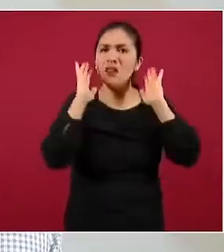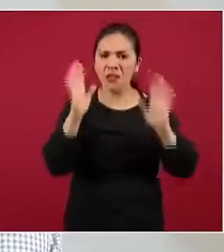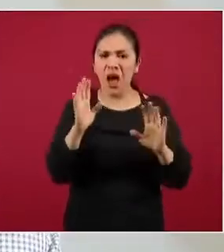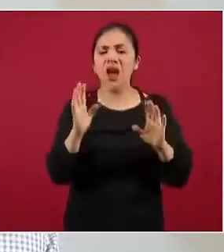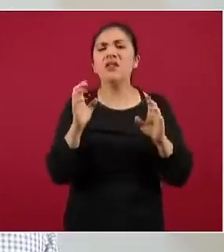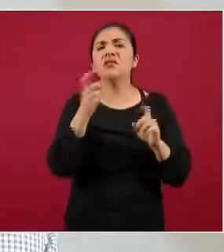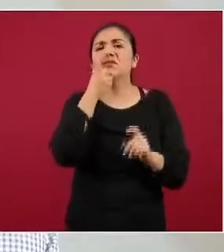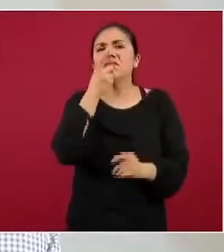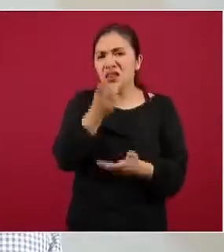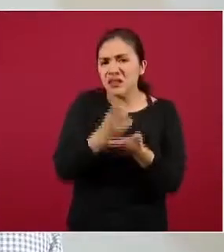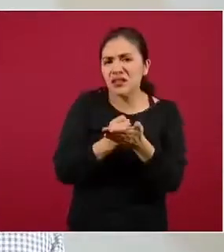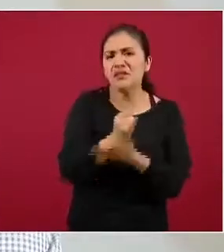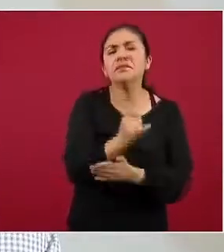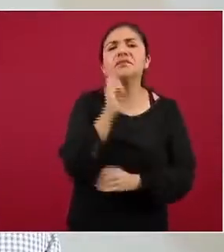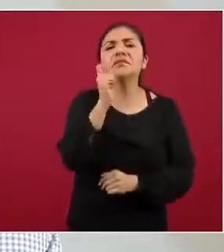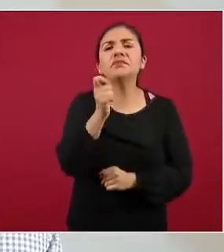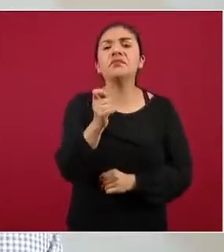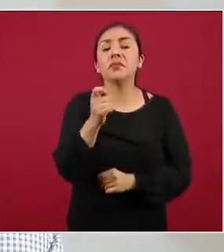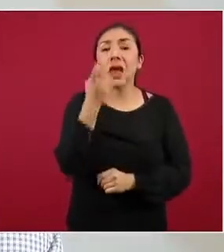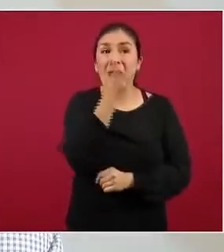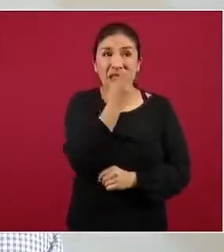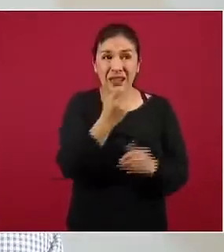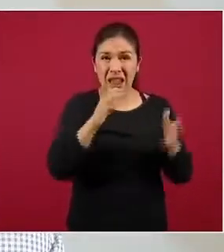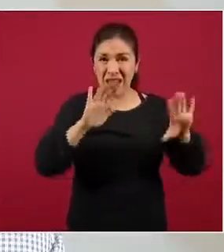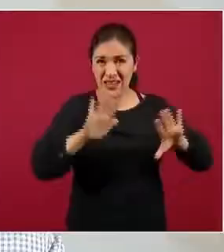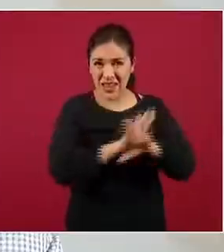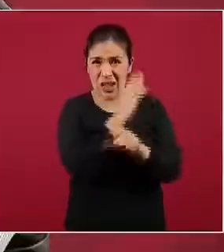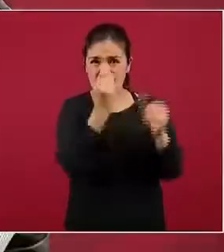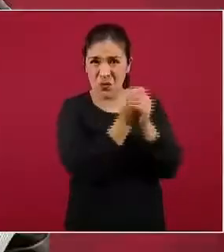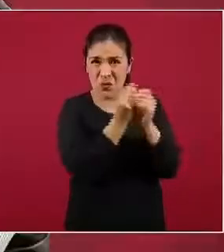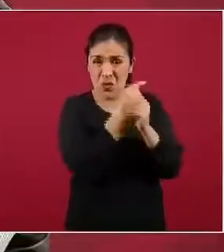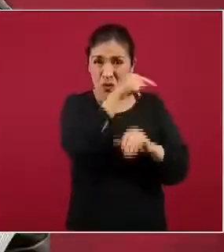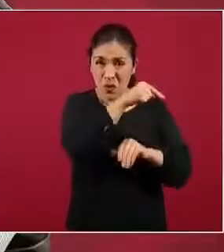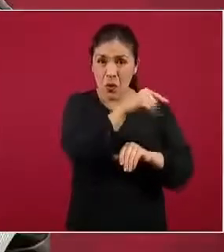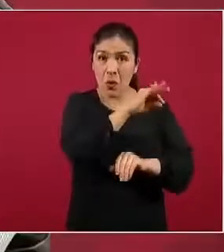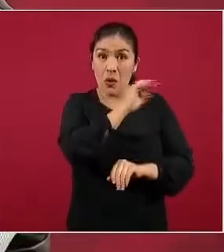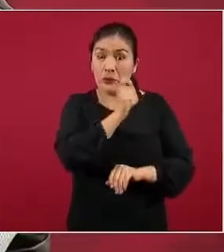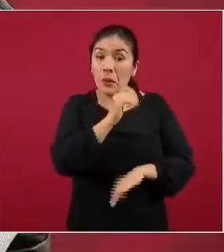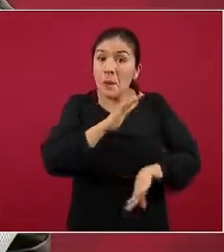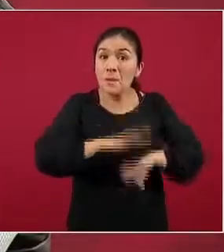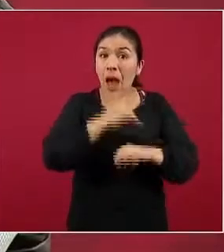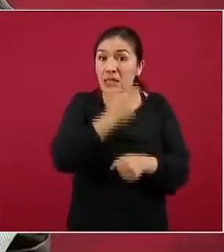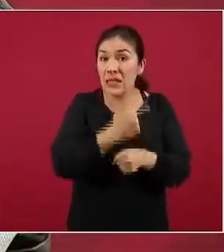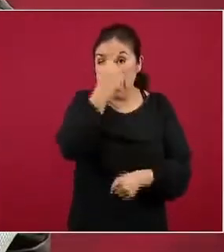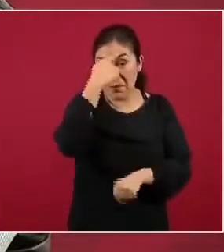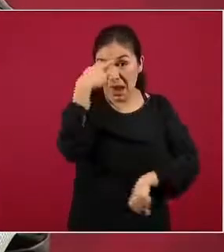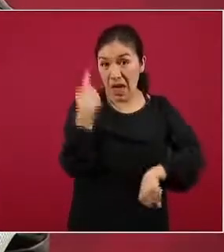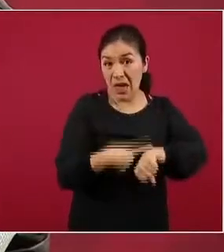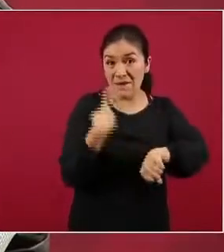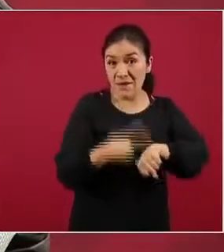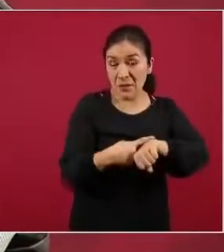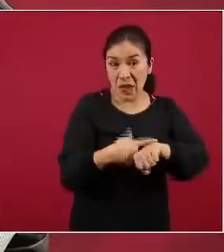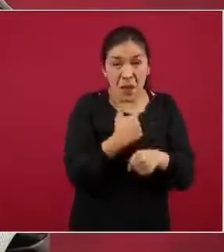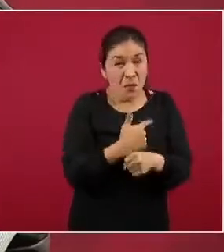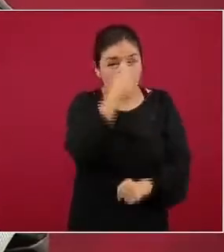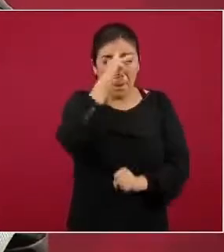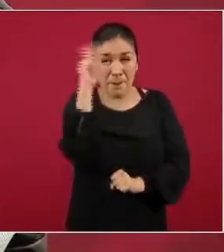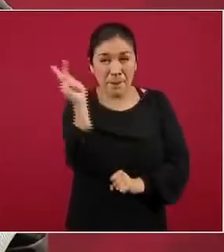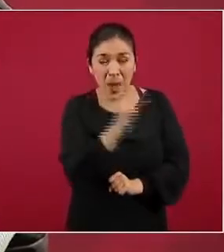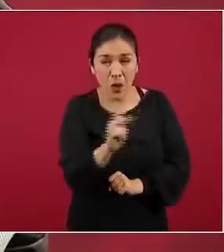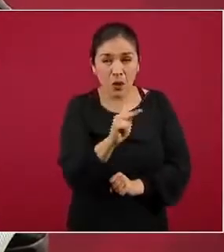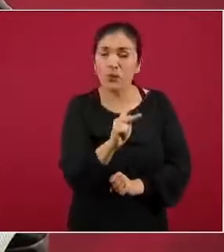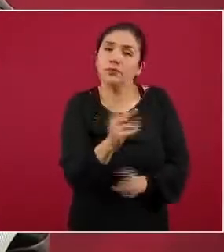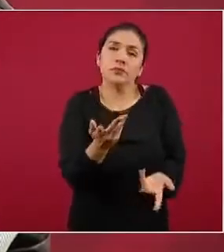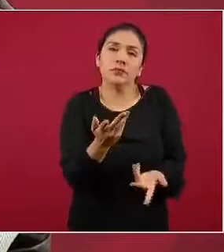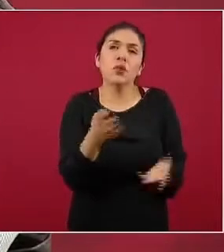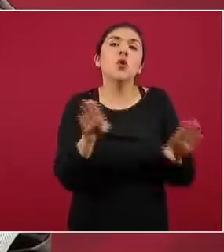oficial ha dicho que esta nueva variante no incrementa el riesgo de la enfermedad grave, como